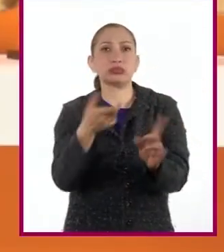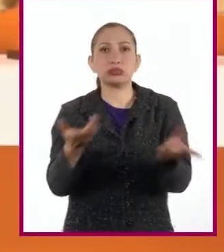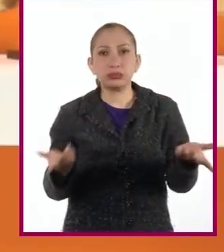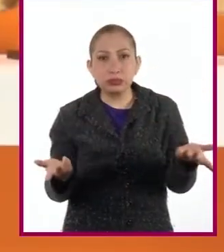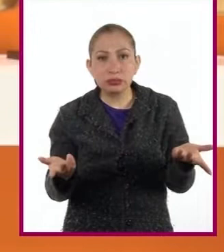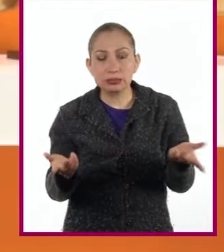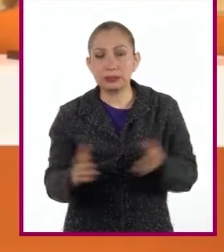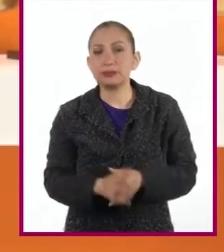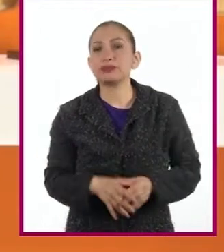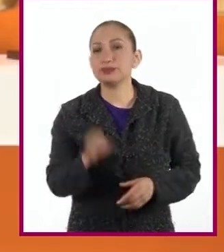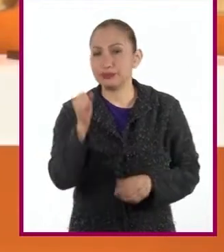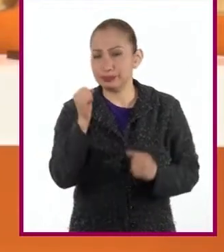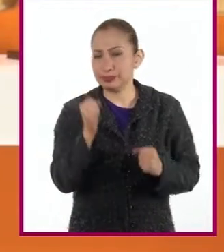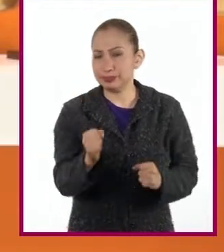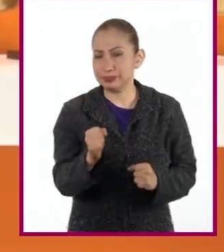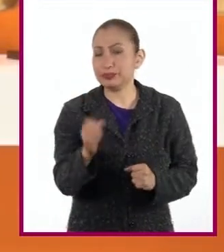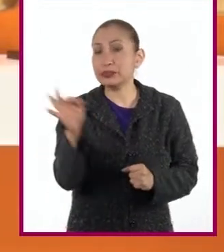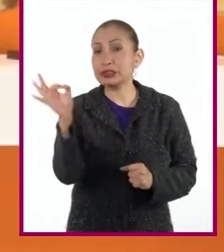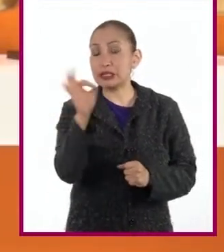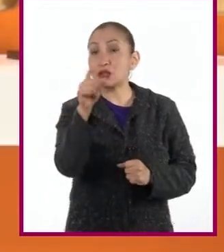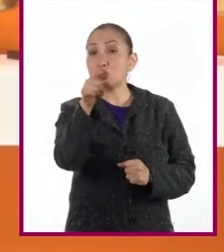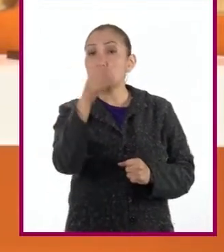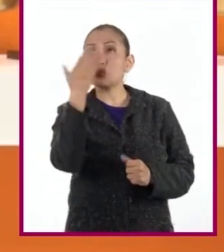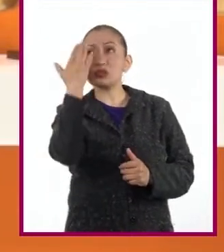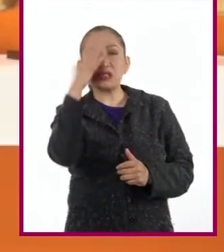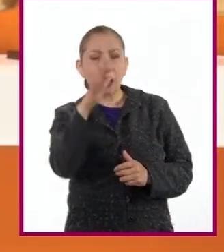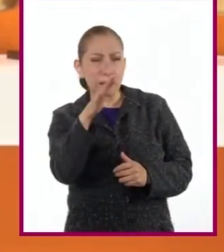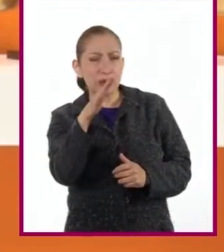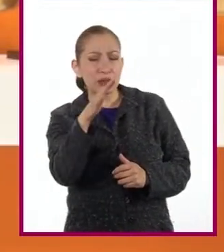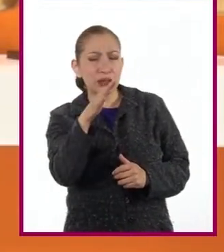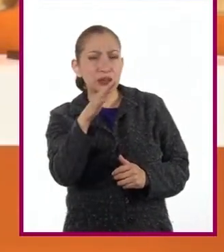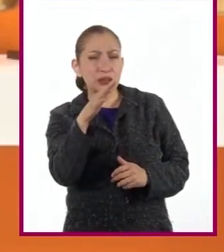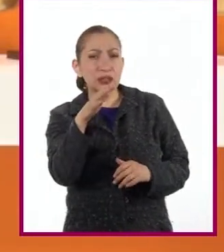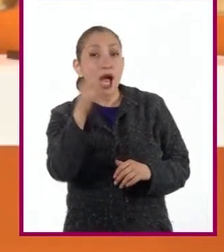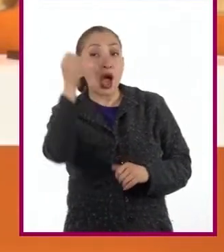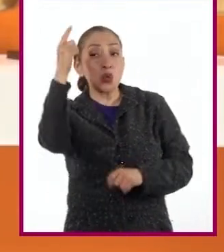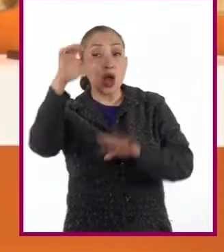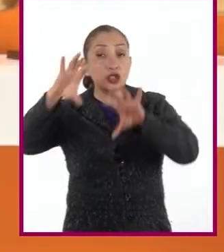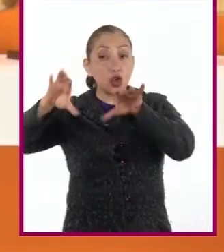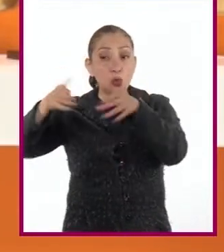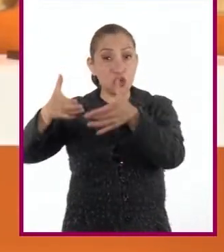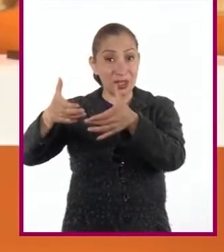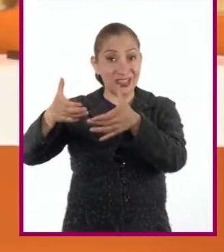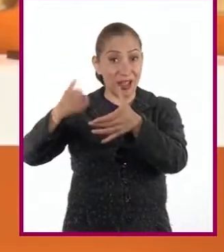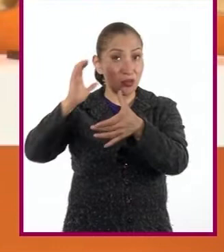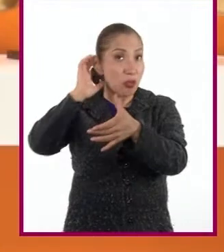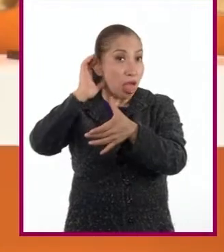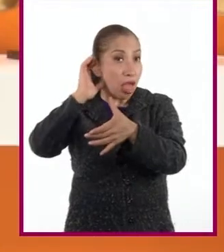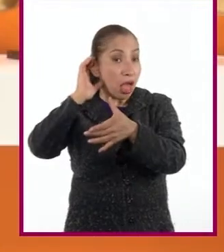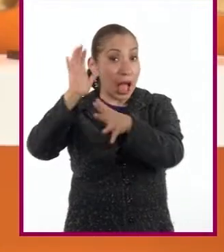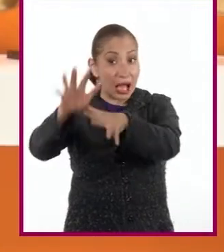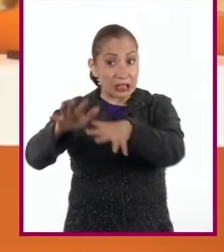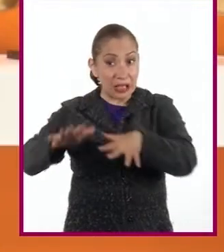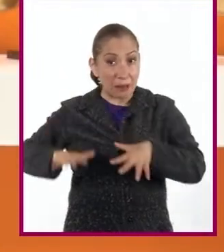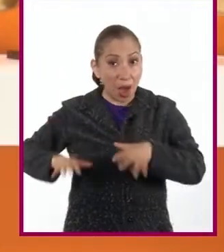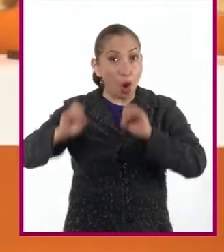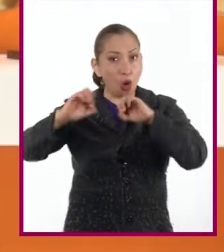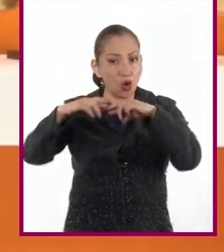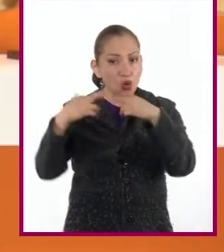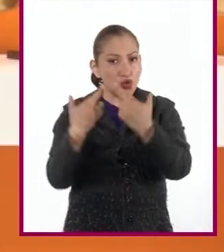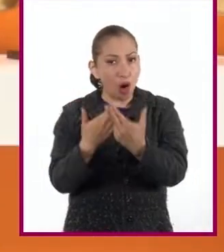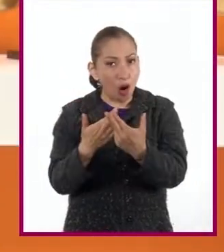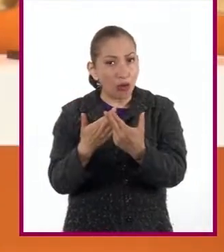Asimismo, es probable que tengan conocimiento de comunidades en las que en las asambleas o